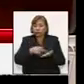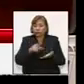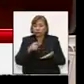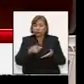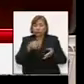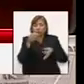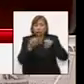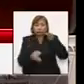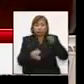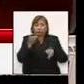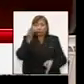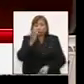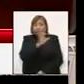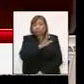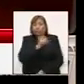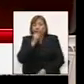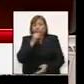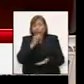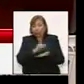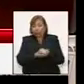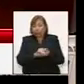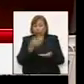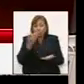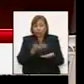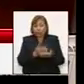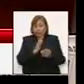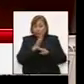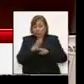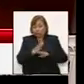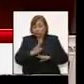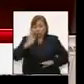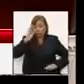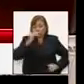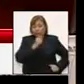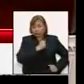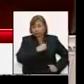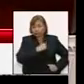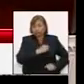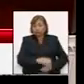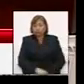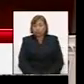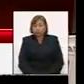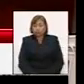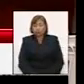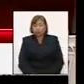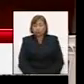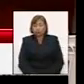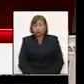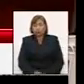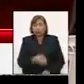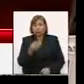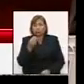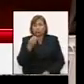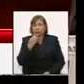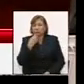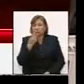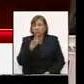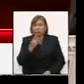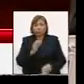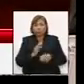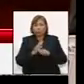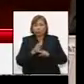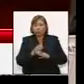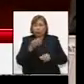juez era que intervenga la policía judicial. ¿Por qué no interviene la